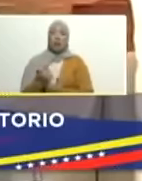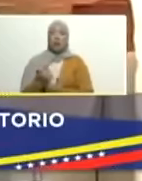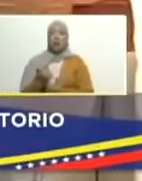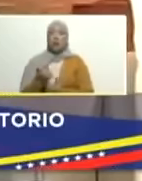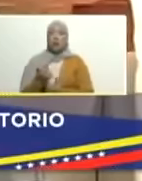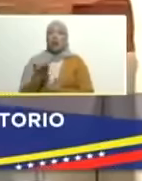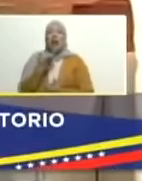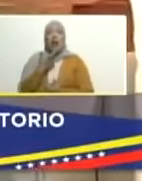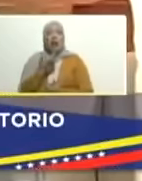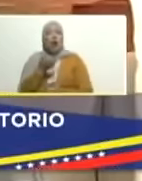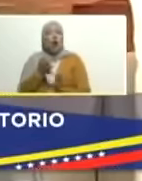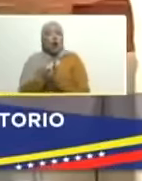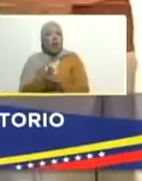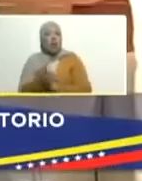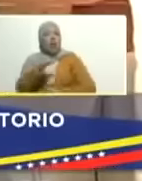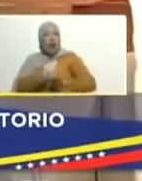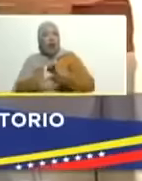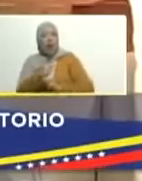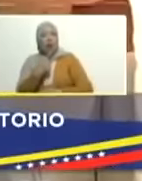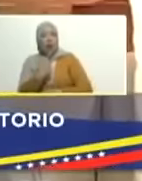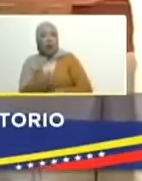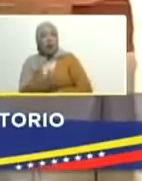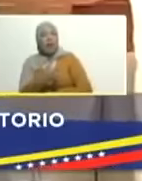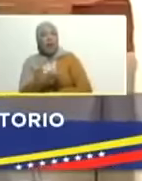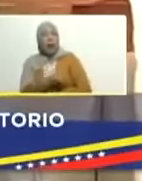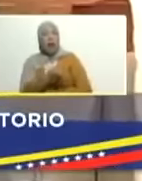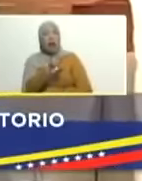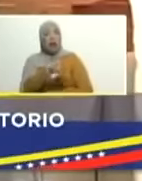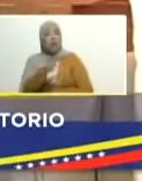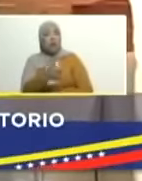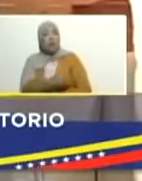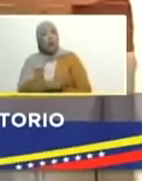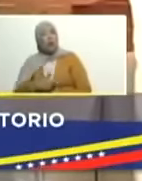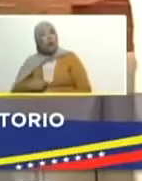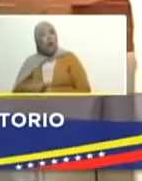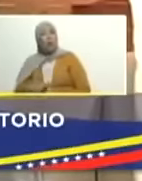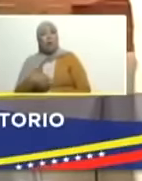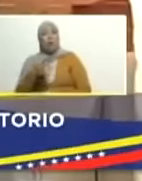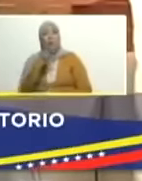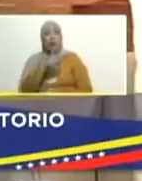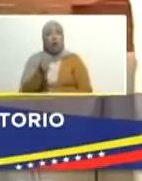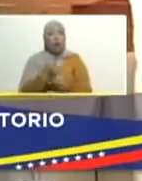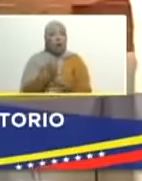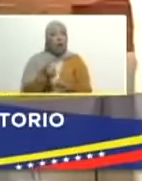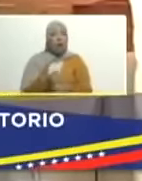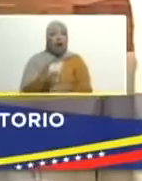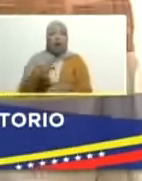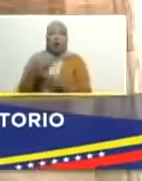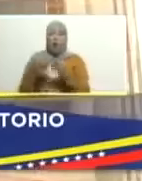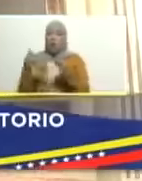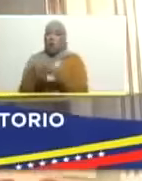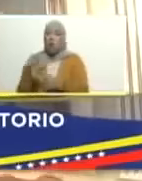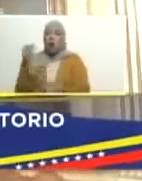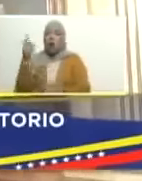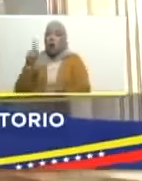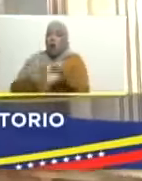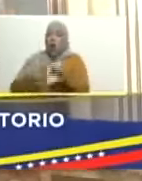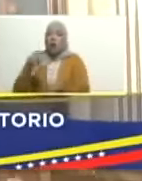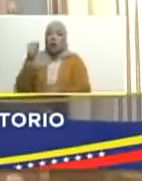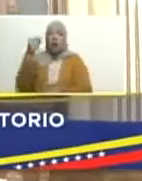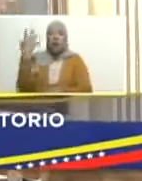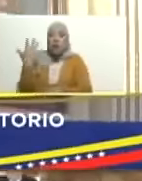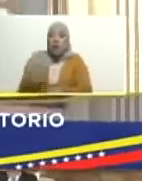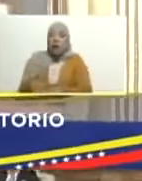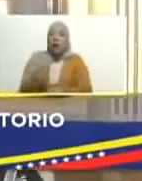las heridas que nos ha dejado el bloqueo, las sanciones, que tardarán en sanar, pero las vamos a